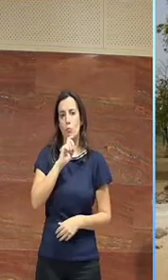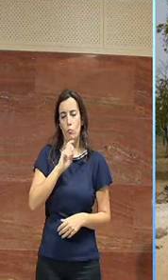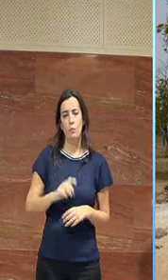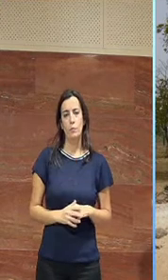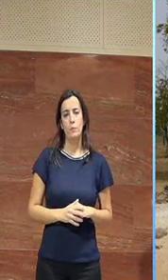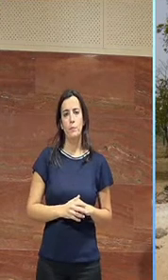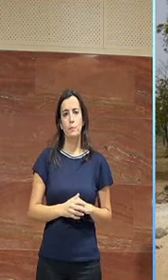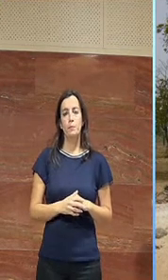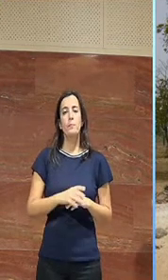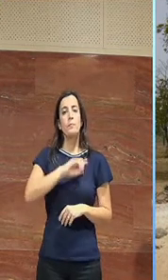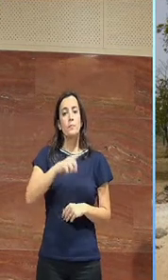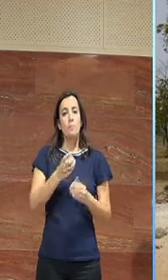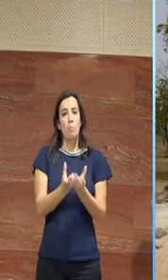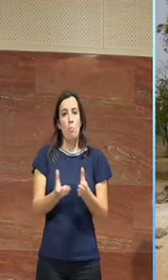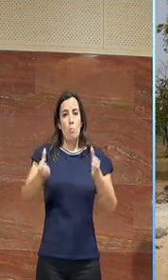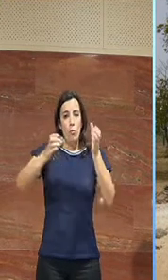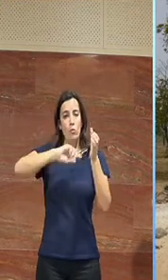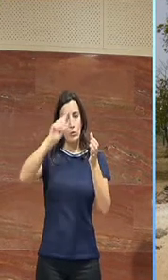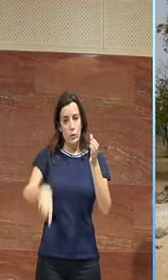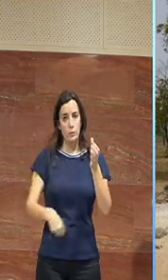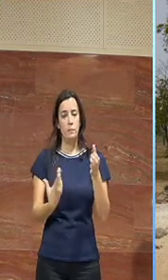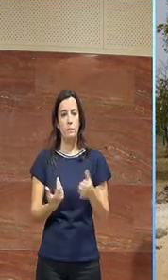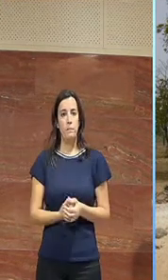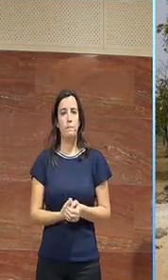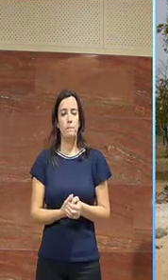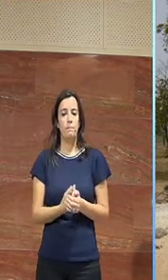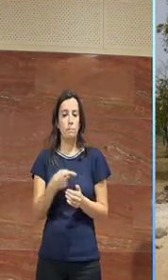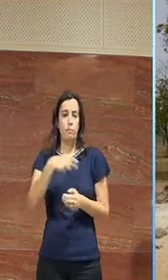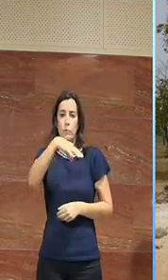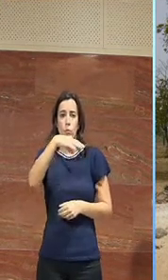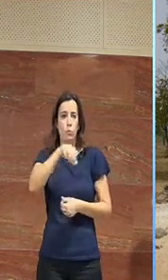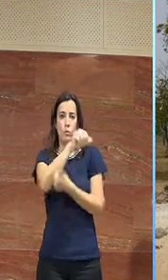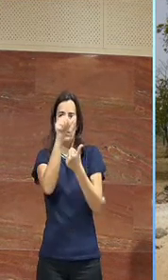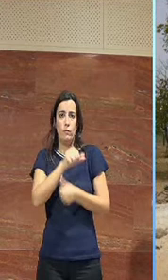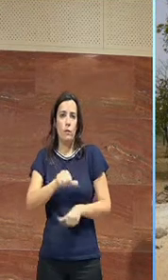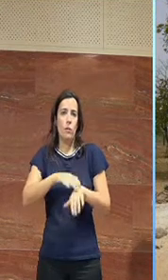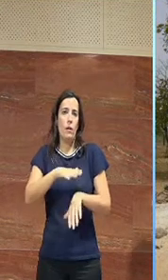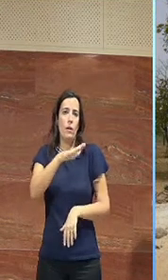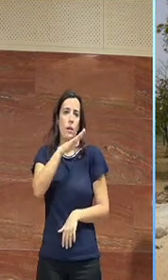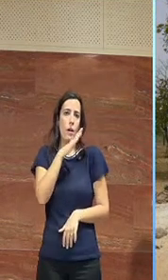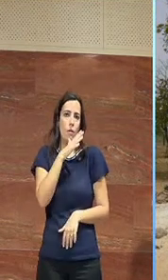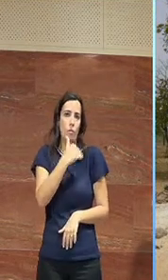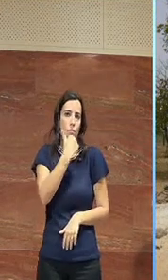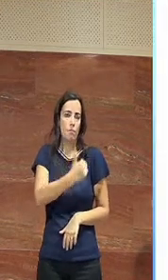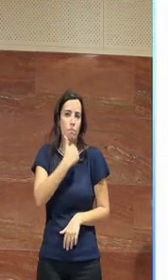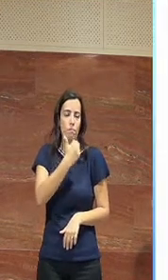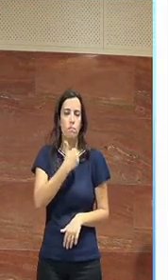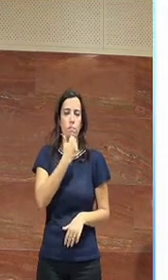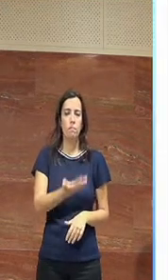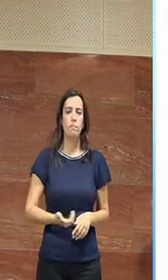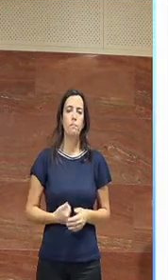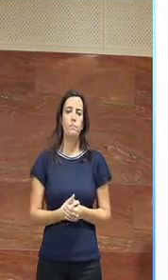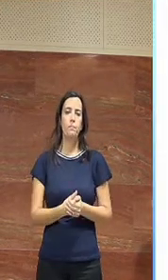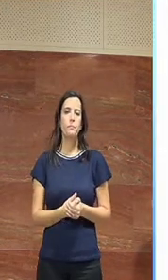La existencia de pozos es la única forma que en algunos casos pueden tener para suplir